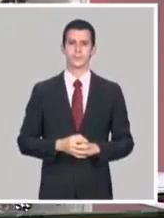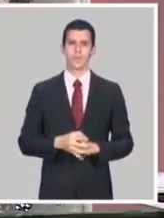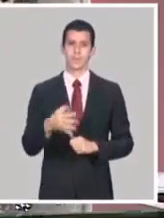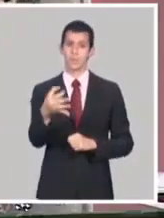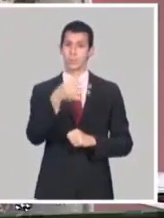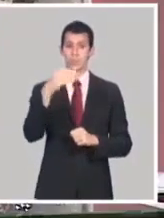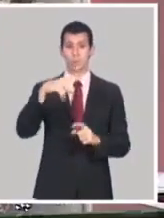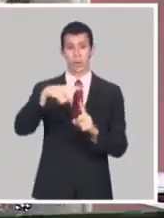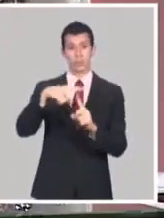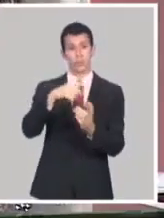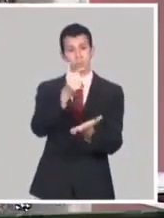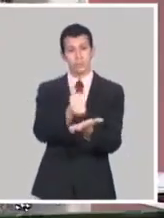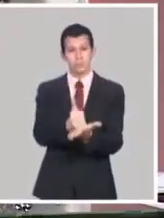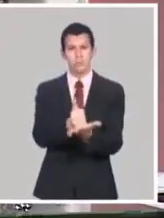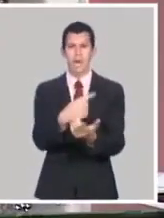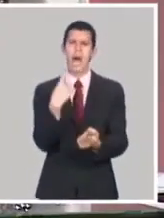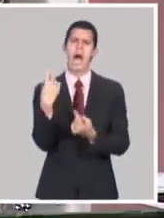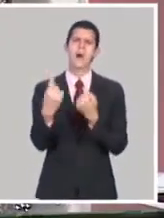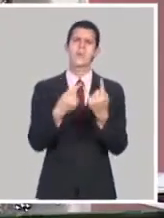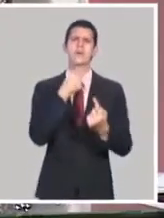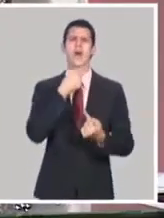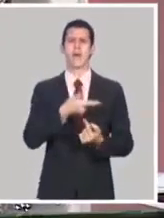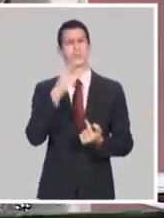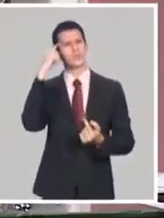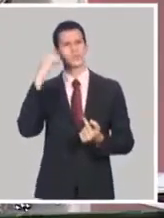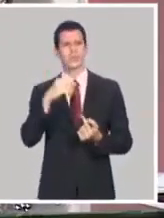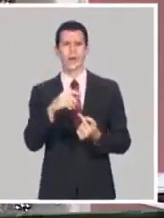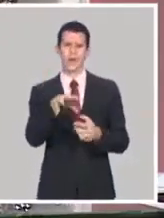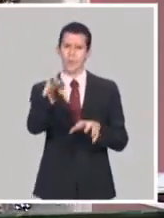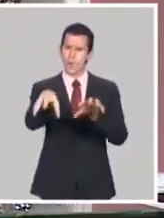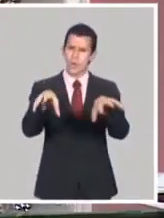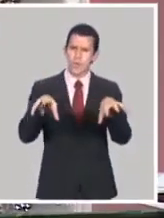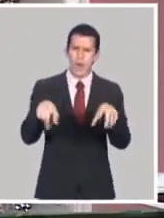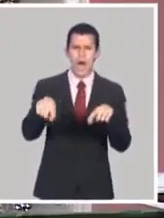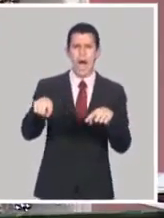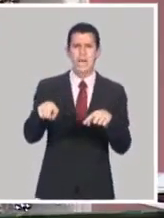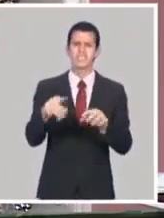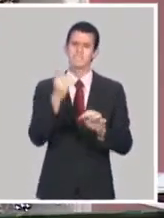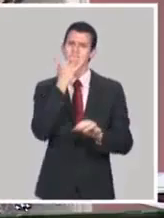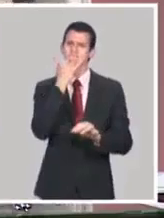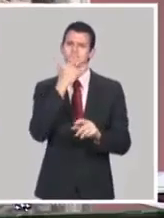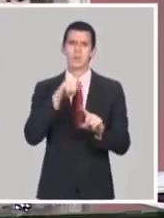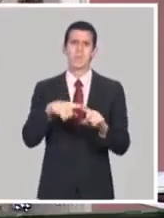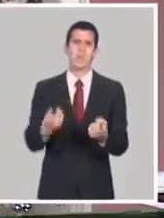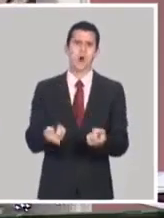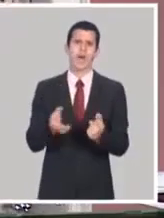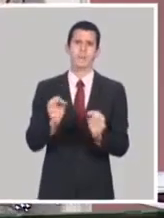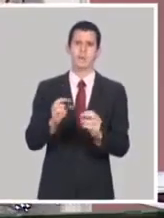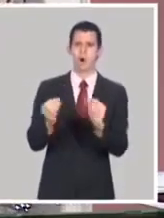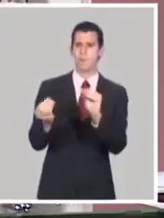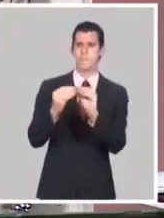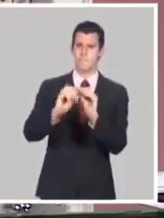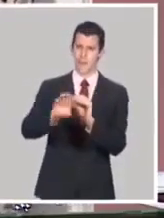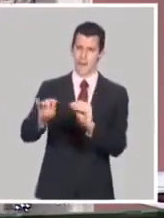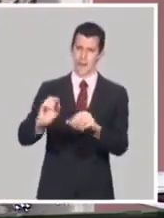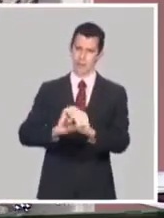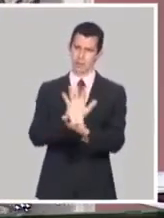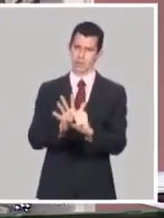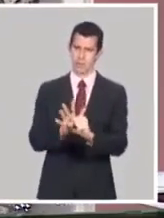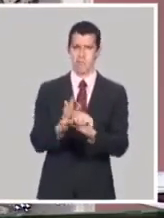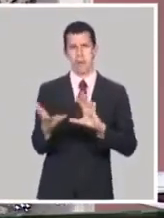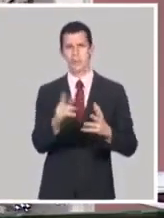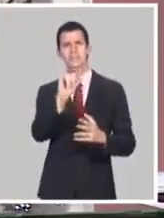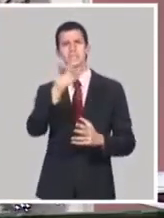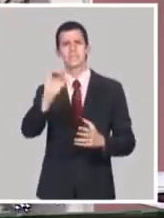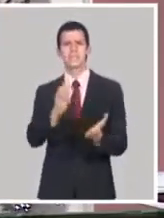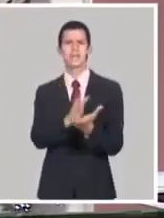hay algunos consejos populares que han tenido afectación y hay alrededor de 60 escuelas que han tenido que detener el curso